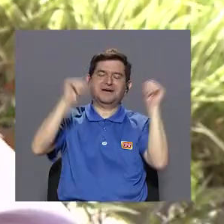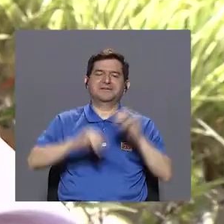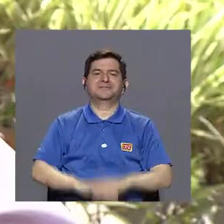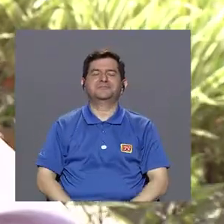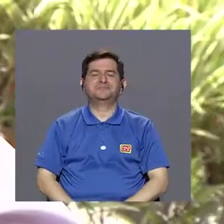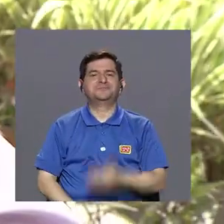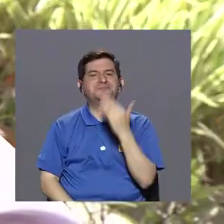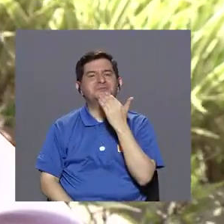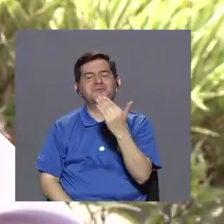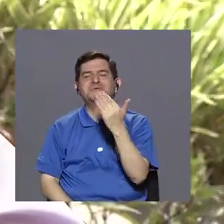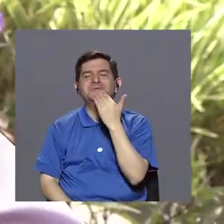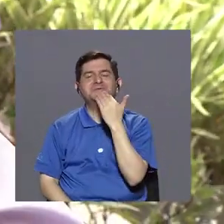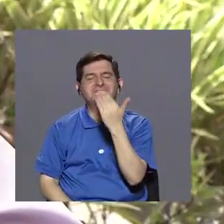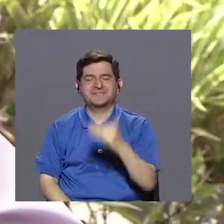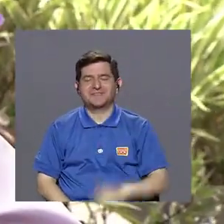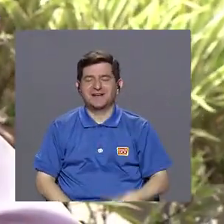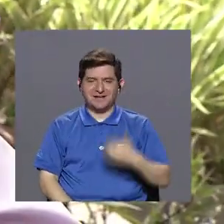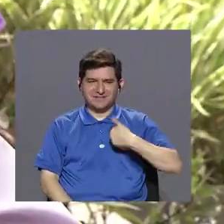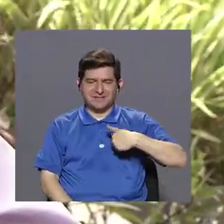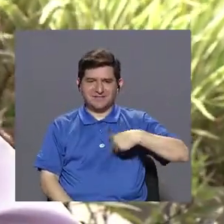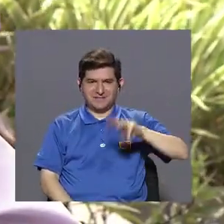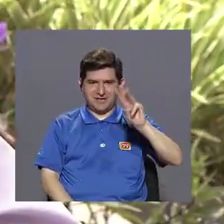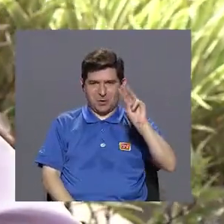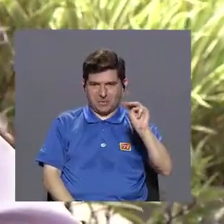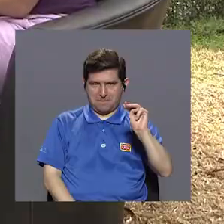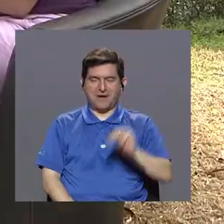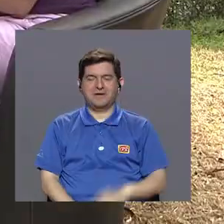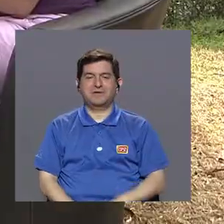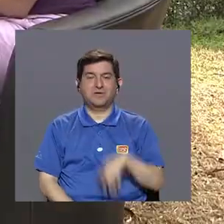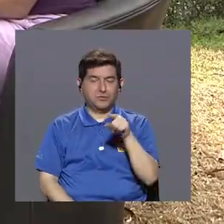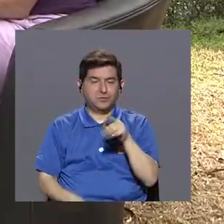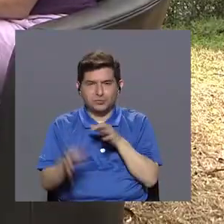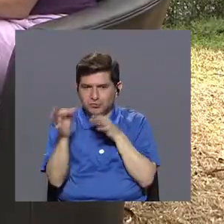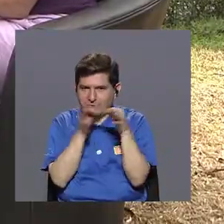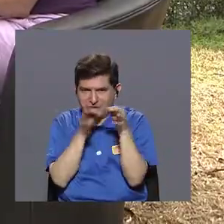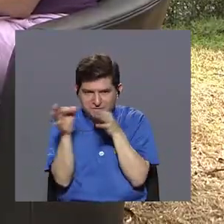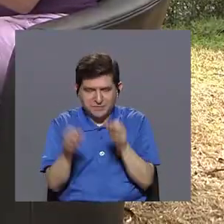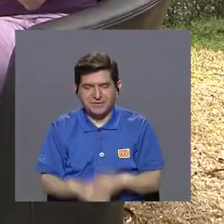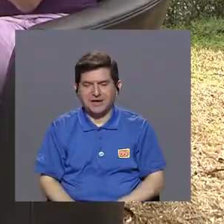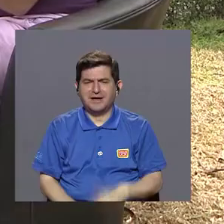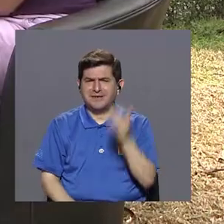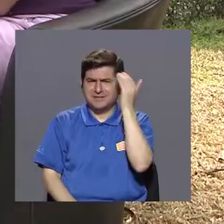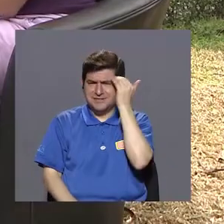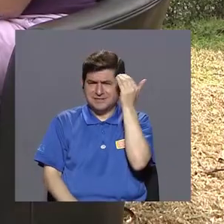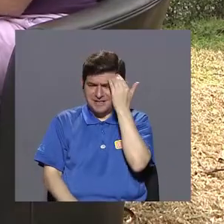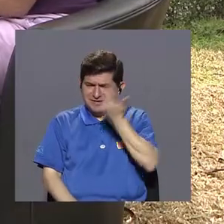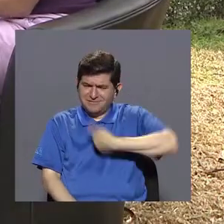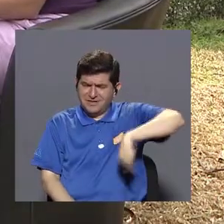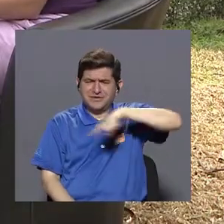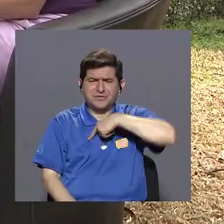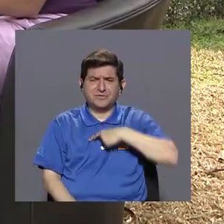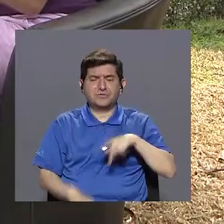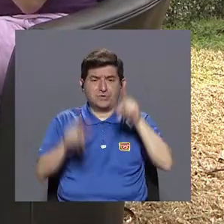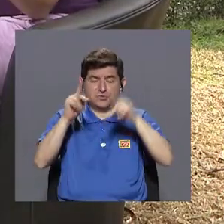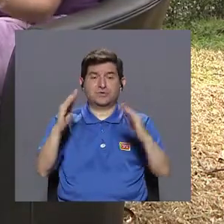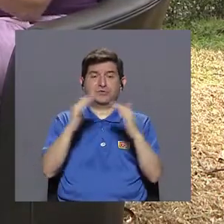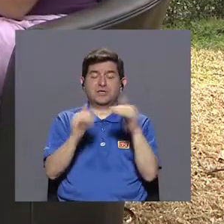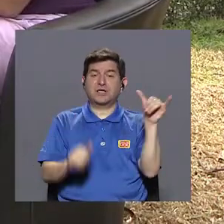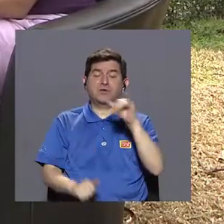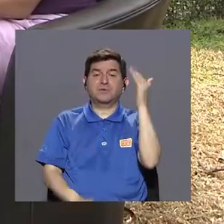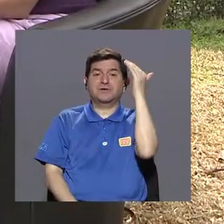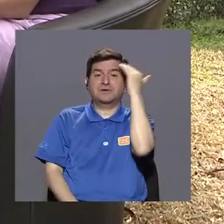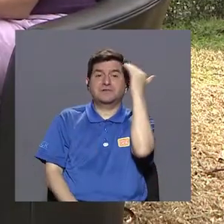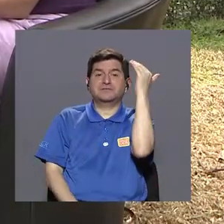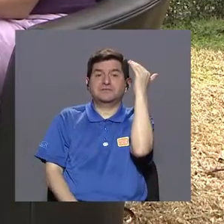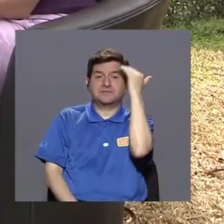que sí. Muchísimas gracias, don Minor, por darnos un poquito de esta explicación y para conocer un poquito más, que las personas en